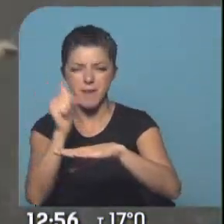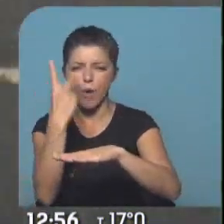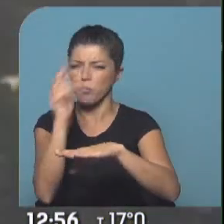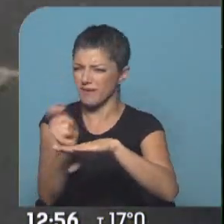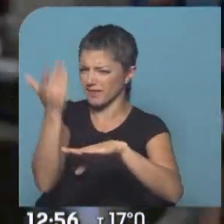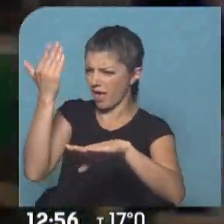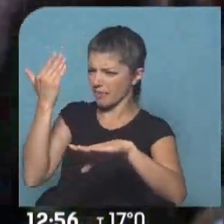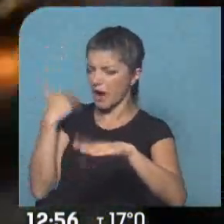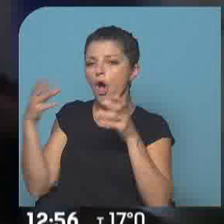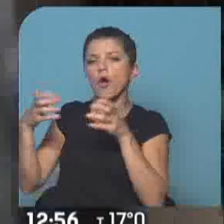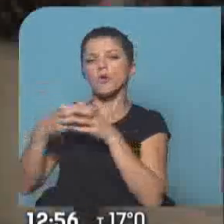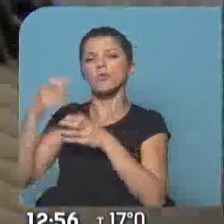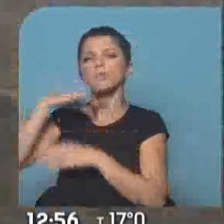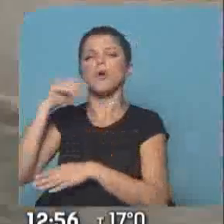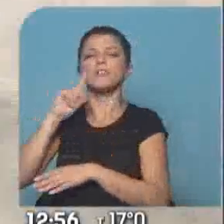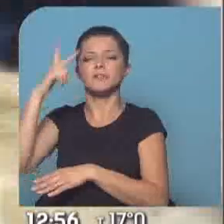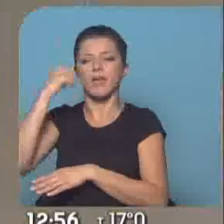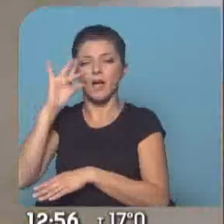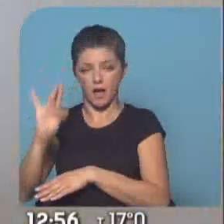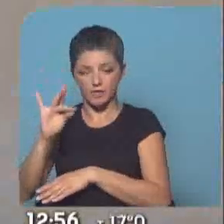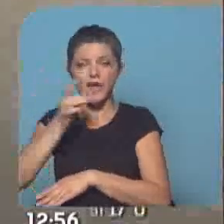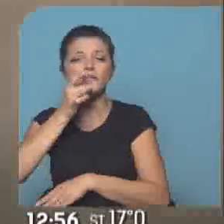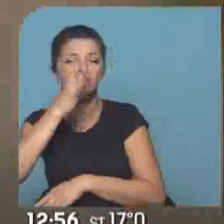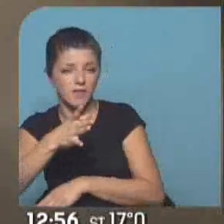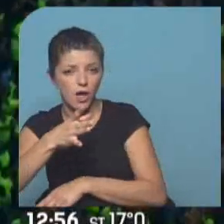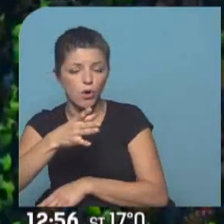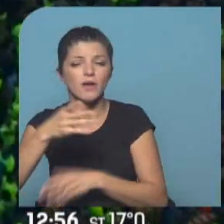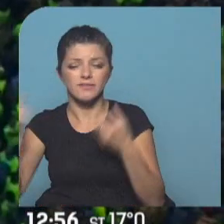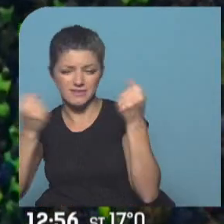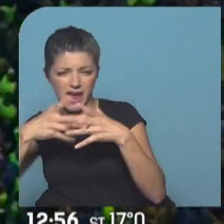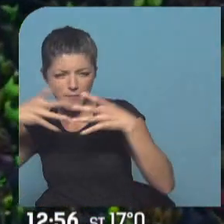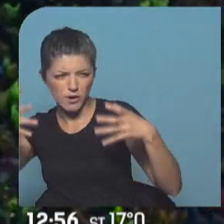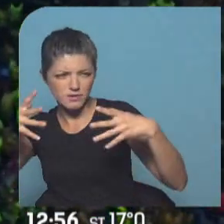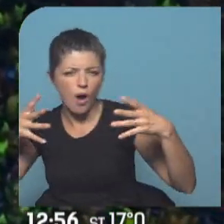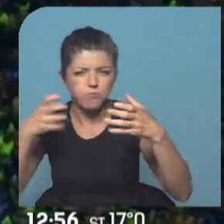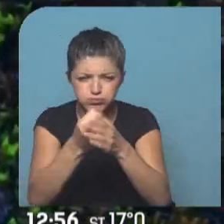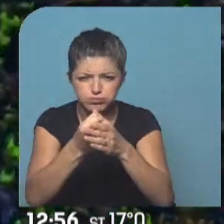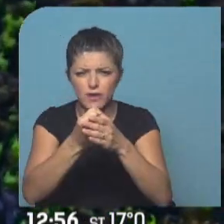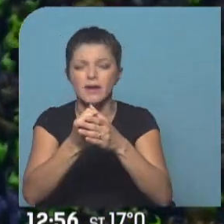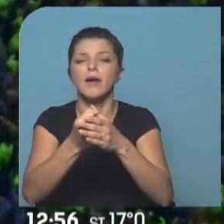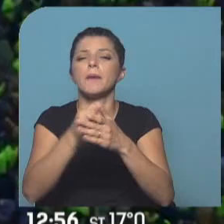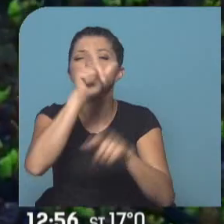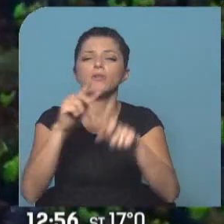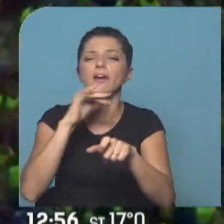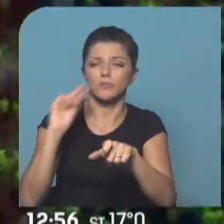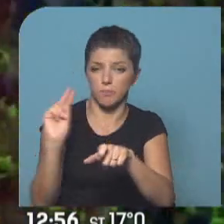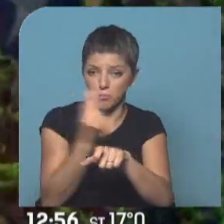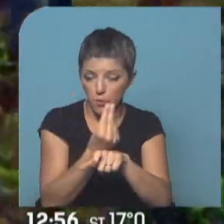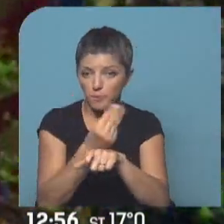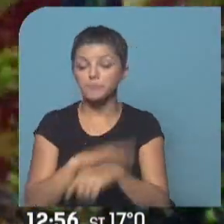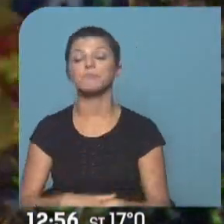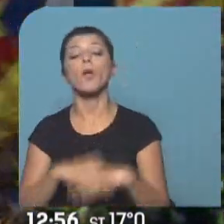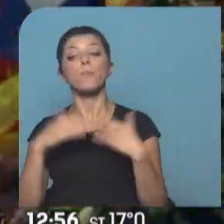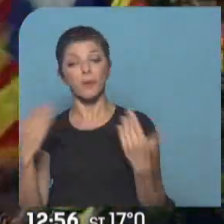célula yihadista asesinó a 14 personas con una camioneta. Por eso, para el gobierno catalán, la